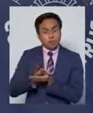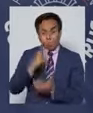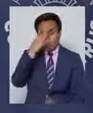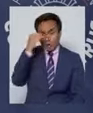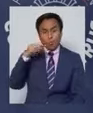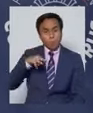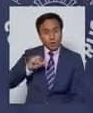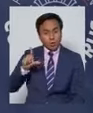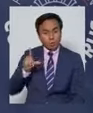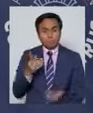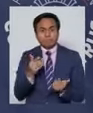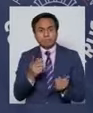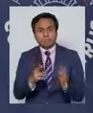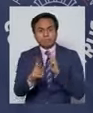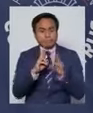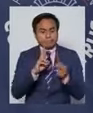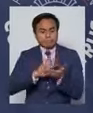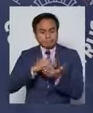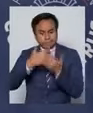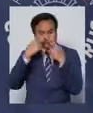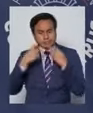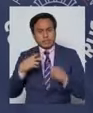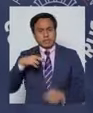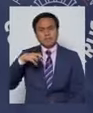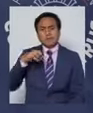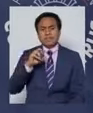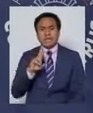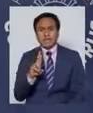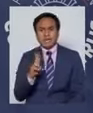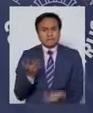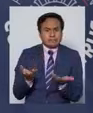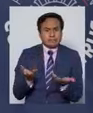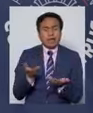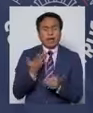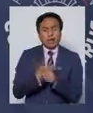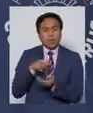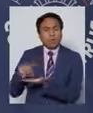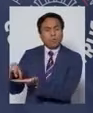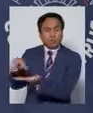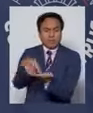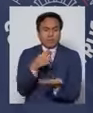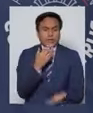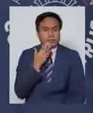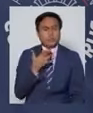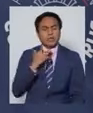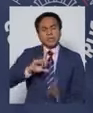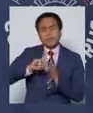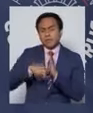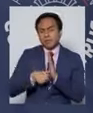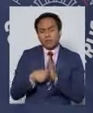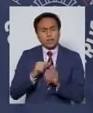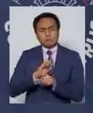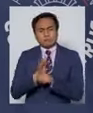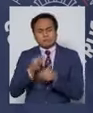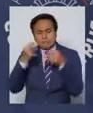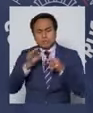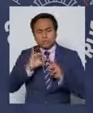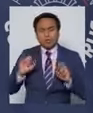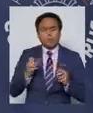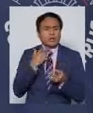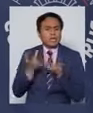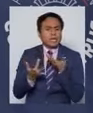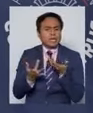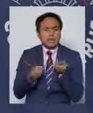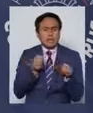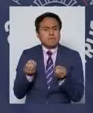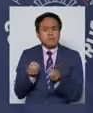Macul esperando sus resultados de PCR. Esto se ha dado en otras comunas también. ¿Por qué demoran los PCR? ¿Qué está fallando